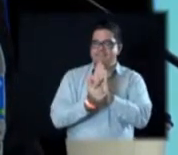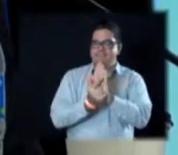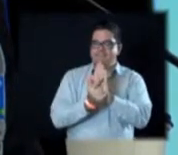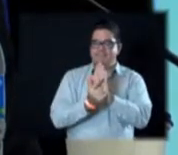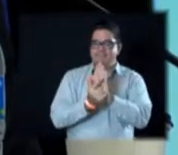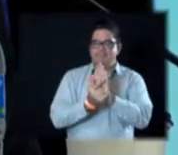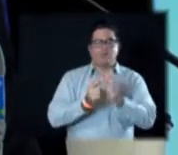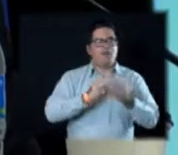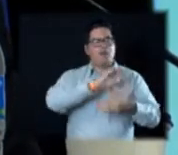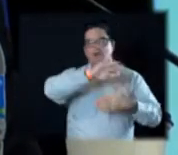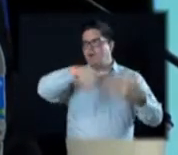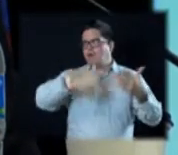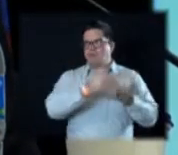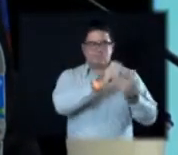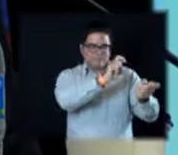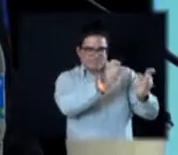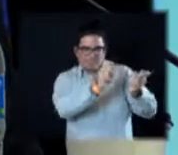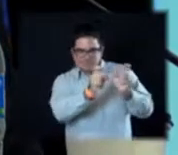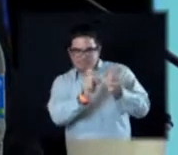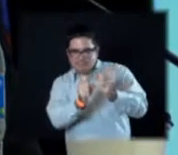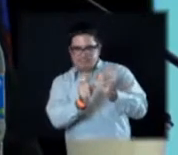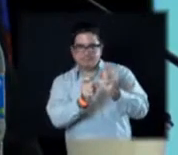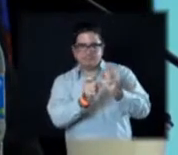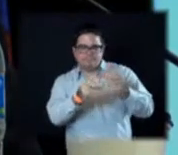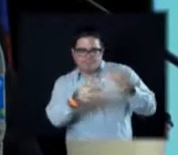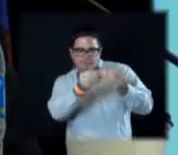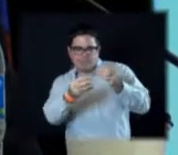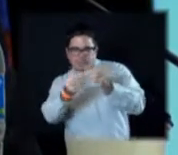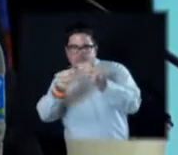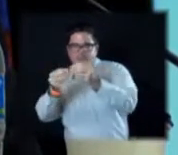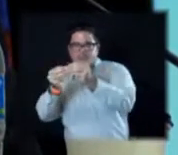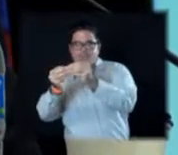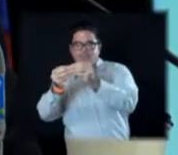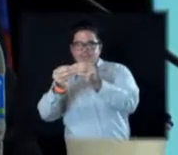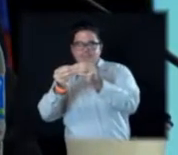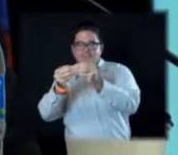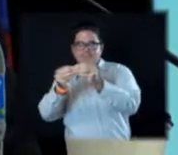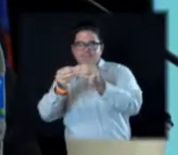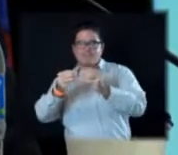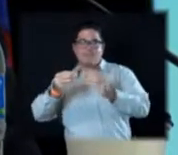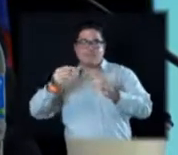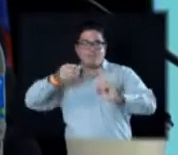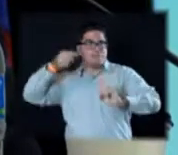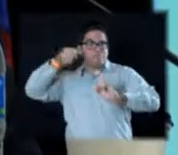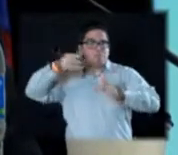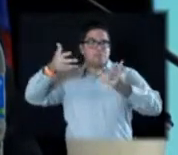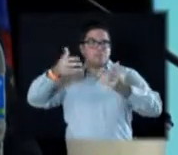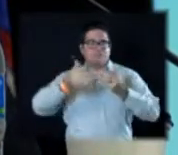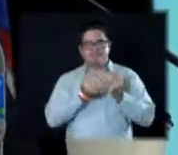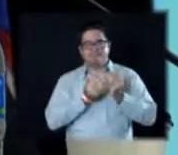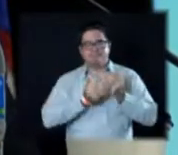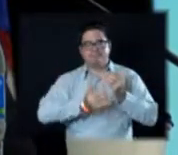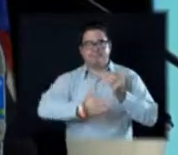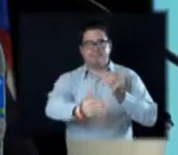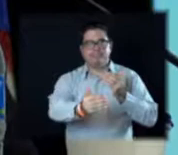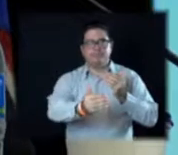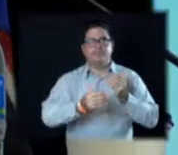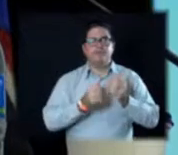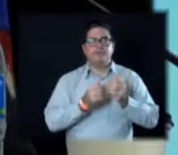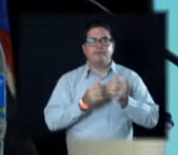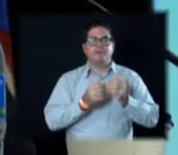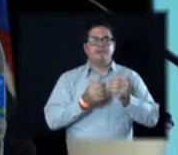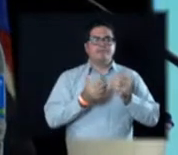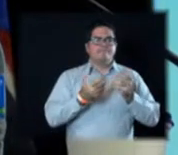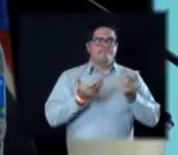contabilidad gubernamental. El gobierno también está estableciendo, trabajando con esas. Así que hacia el futuro eso va a ofrecer